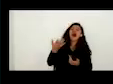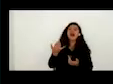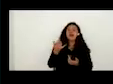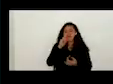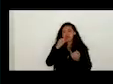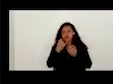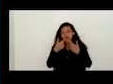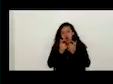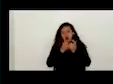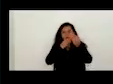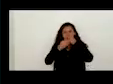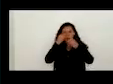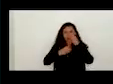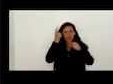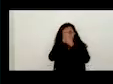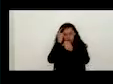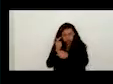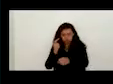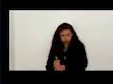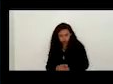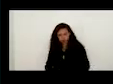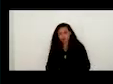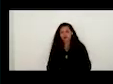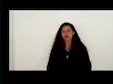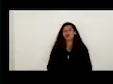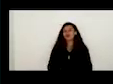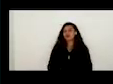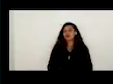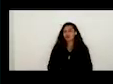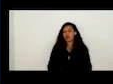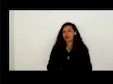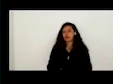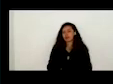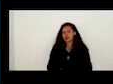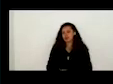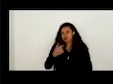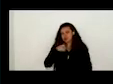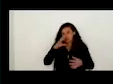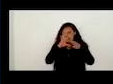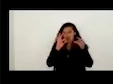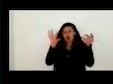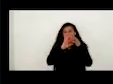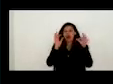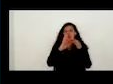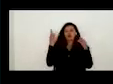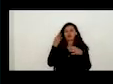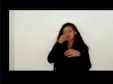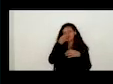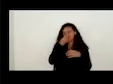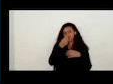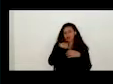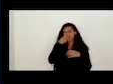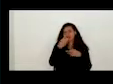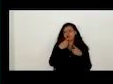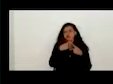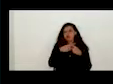de alimentos en los cuales se encuentran. A ver, de acuerdo a lo que he estado hablando durante estos minutos, ¿quién me podría decir, por ejemplo,